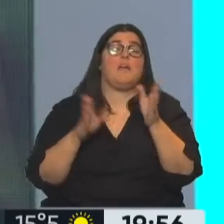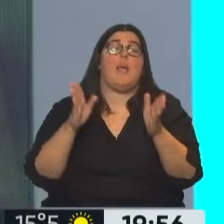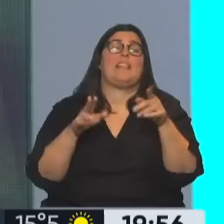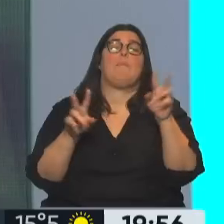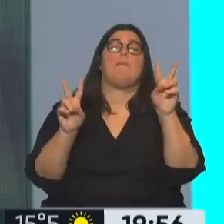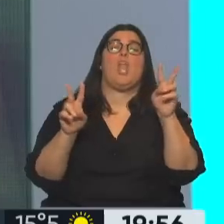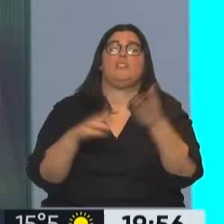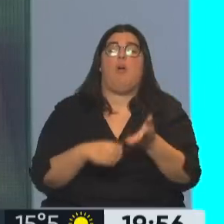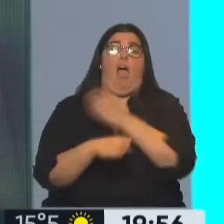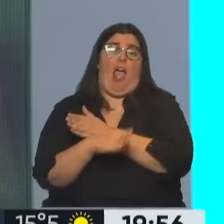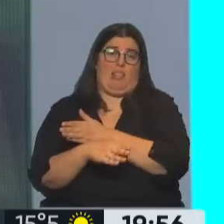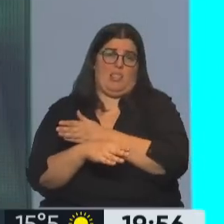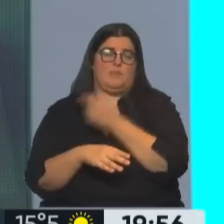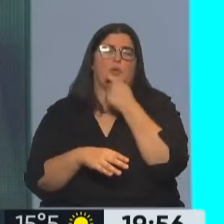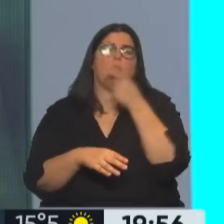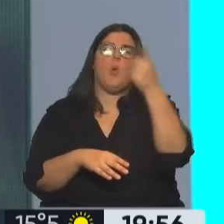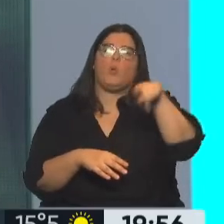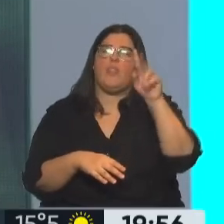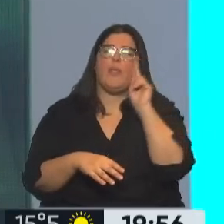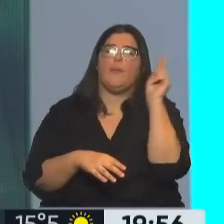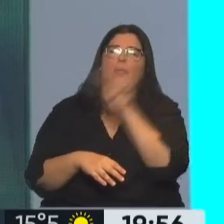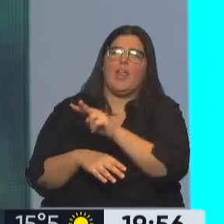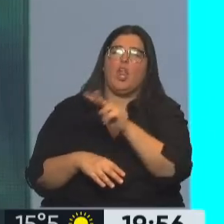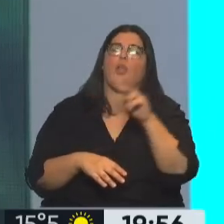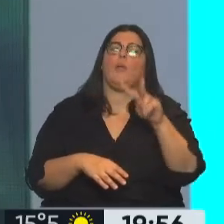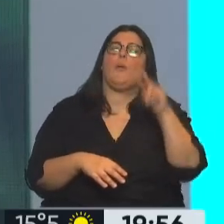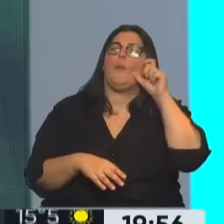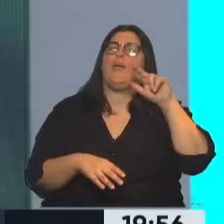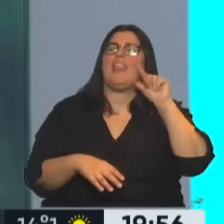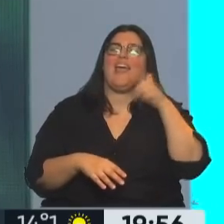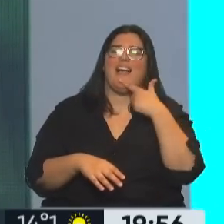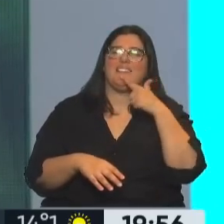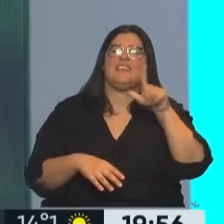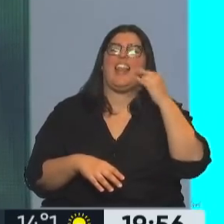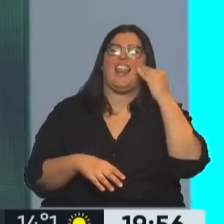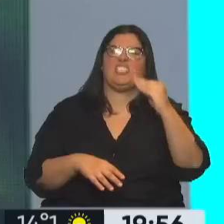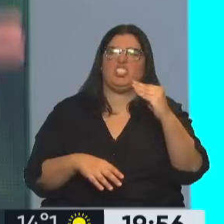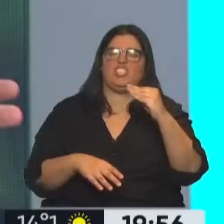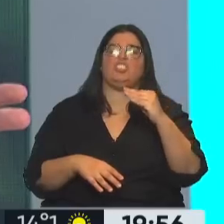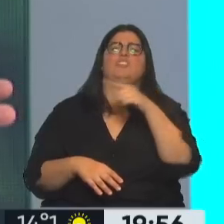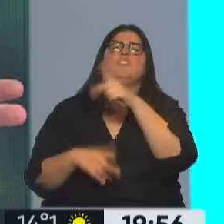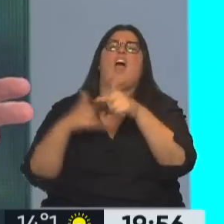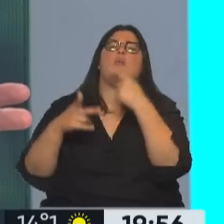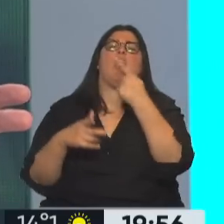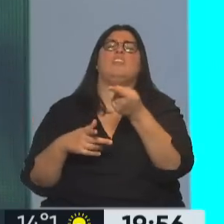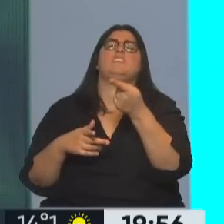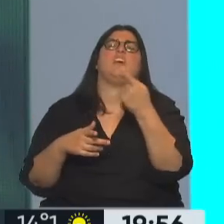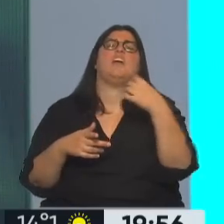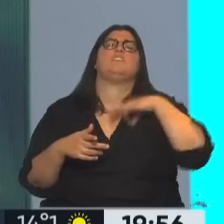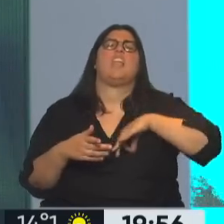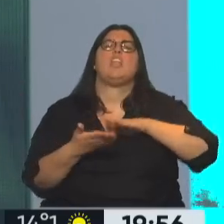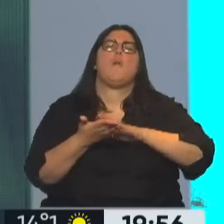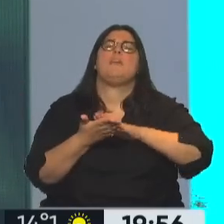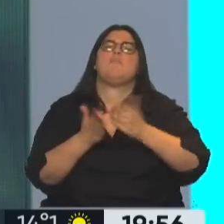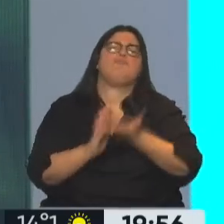Por ejemplo, no sé si lo escucharon a Venegas Lynch hablar de cuestiones laborales. Dijo, hay que eliminar el salario mínimo, porque